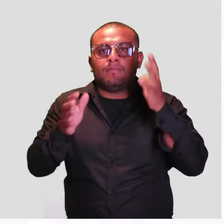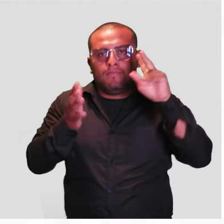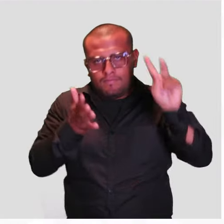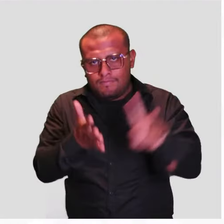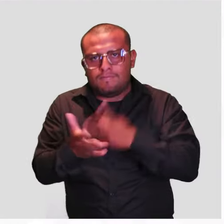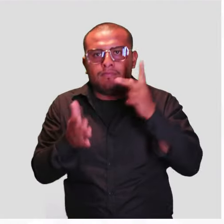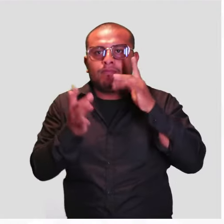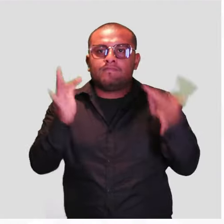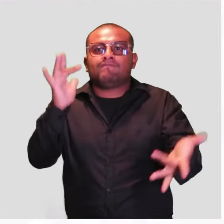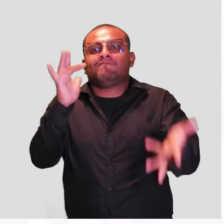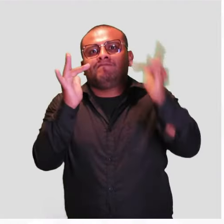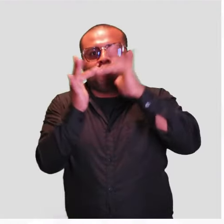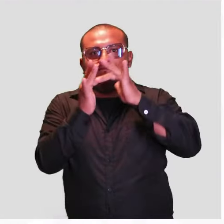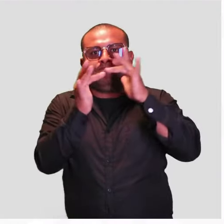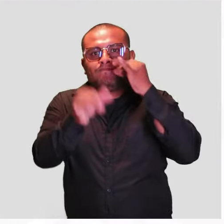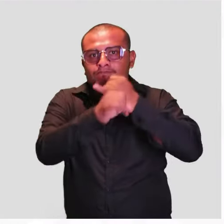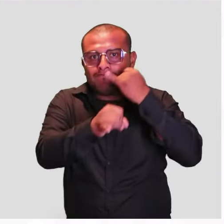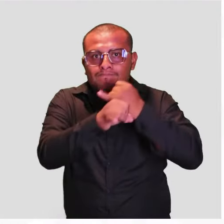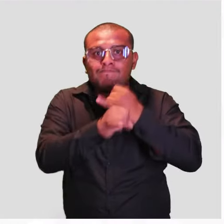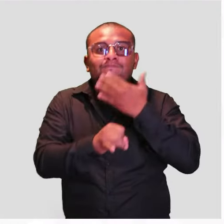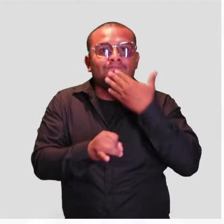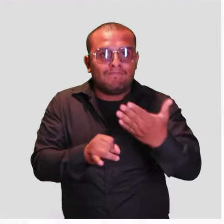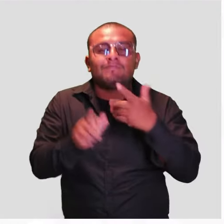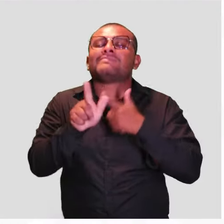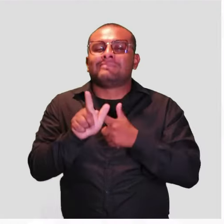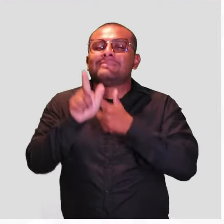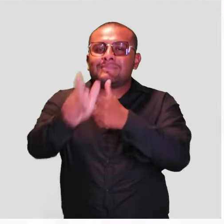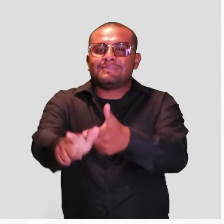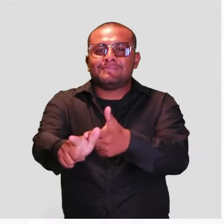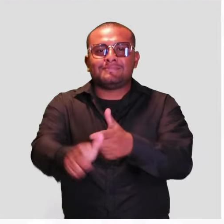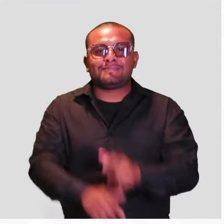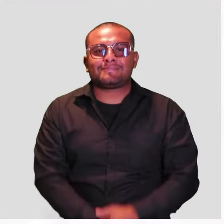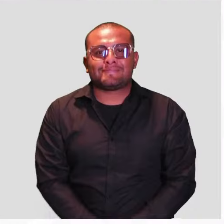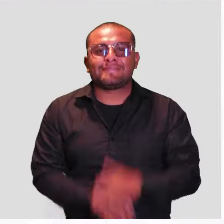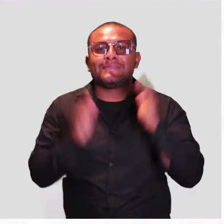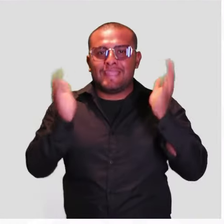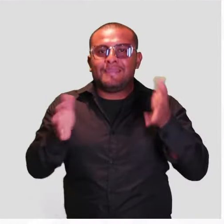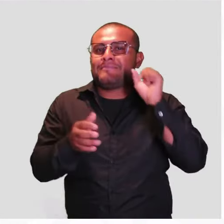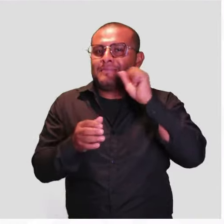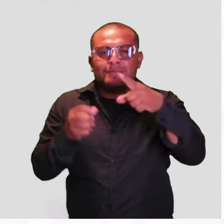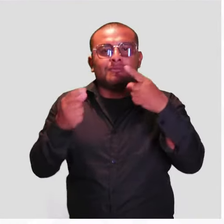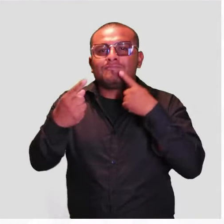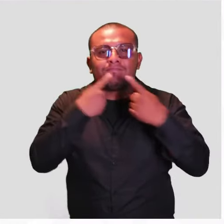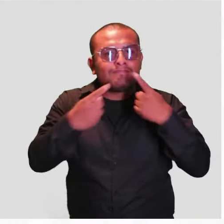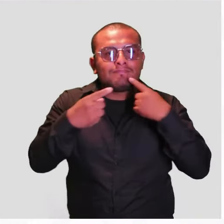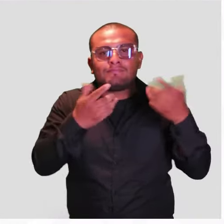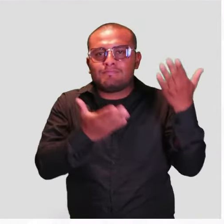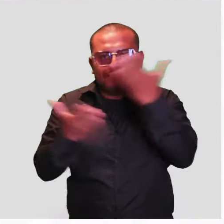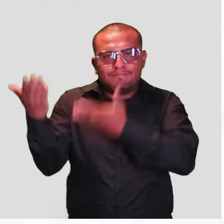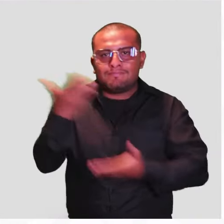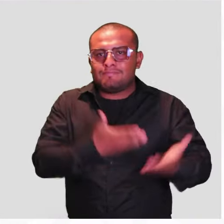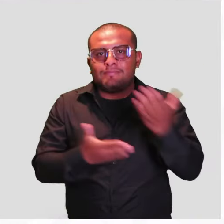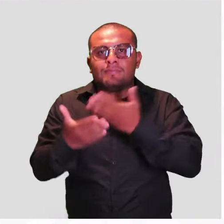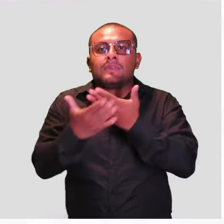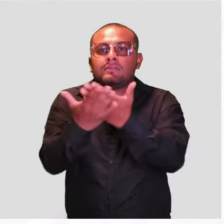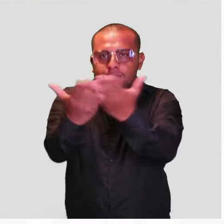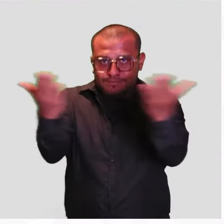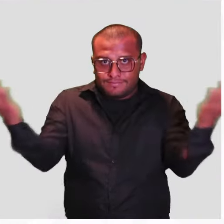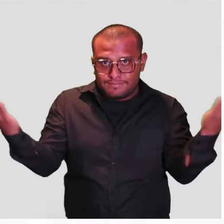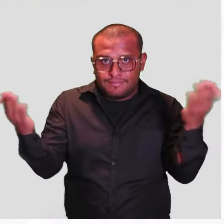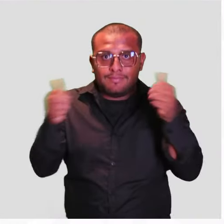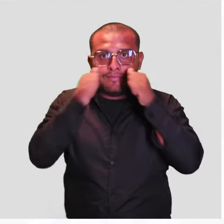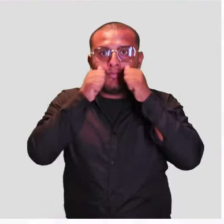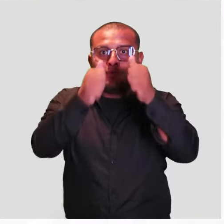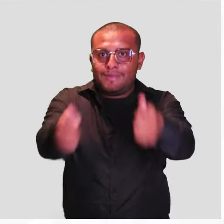restablecer de nueva cuenta la secuencia de este diálogo, por supuesto, para toda la ciudadanía que además sigue